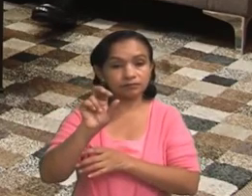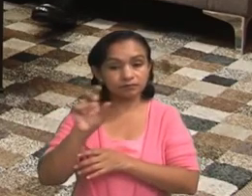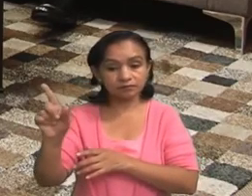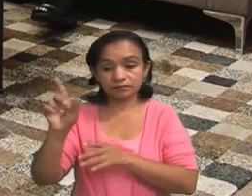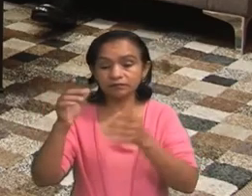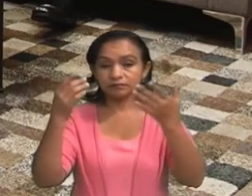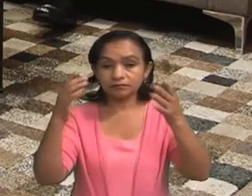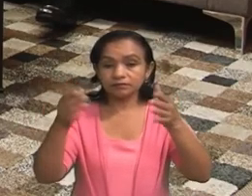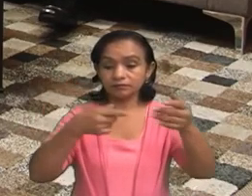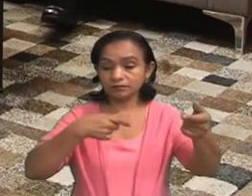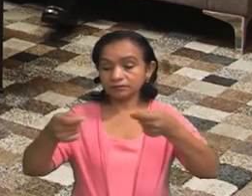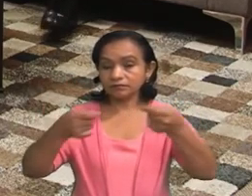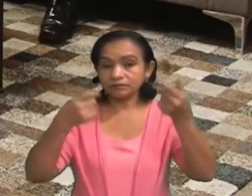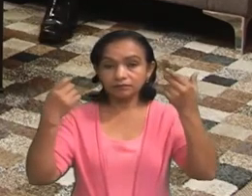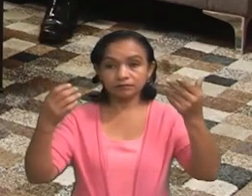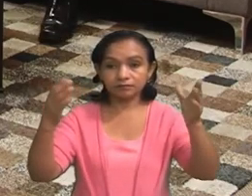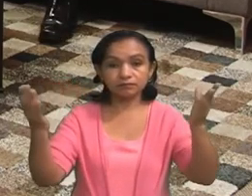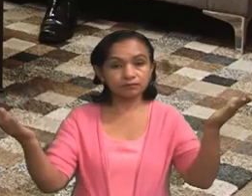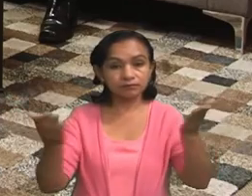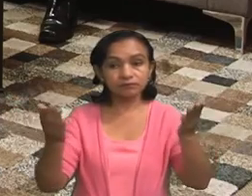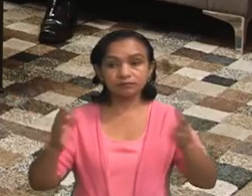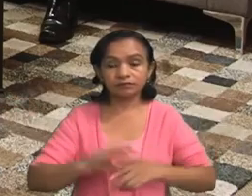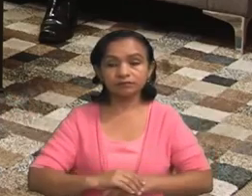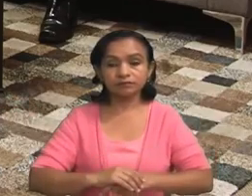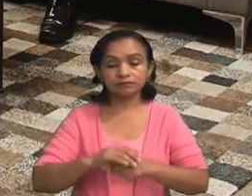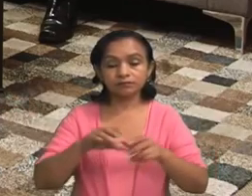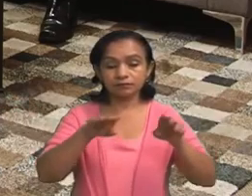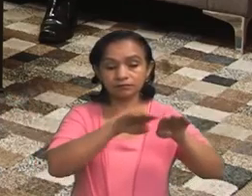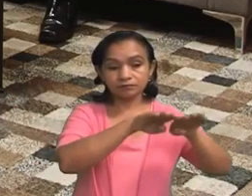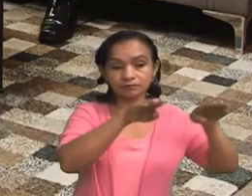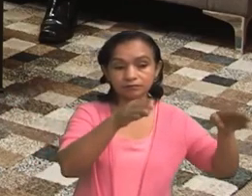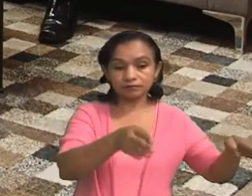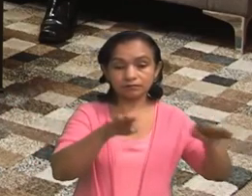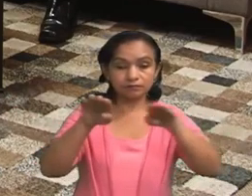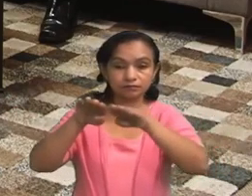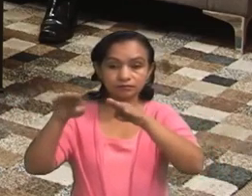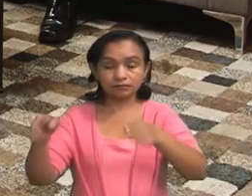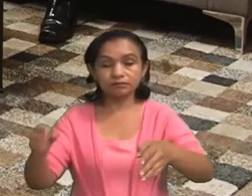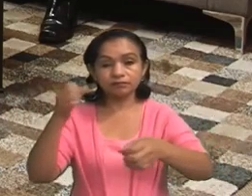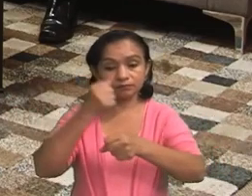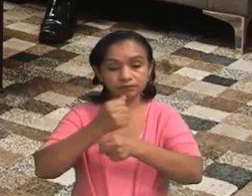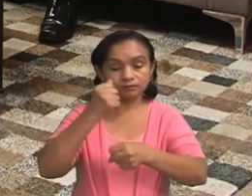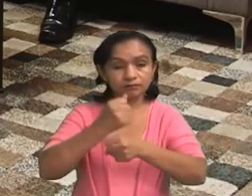producción primaria. Entonces, hay dos mesas de trabajo de exposición